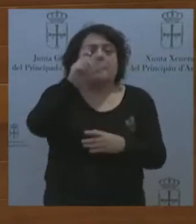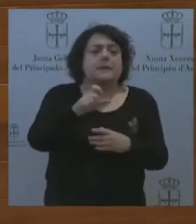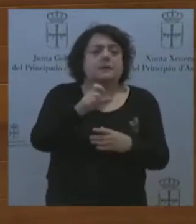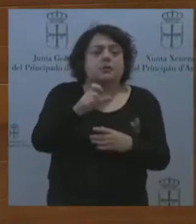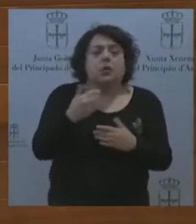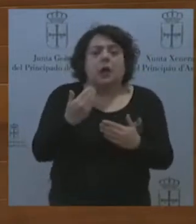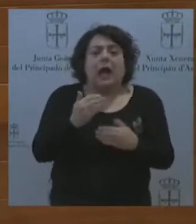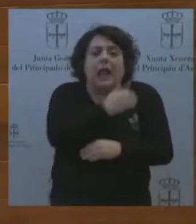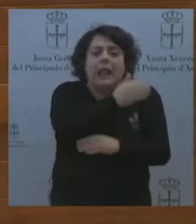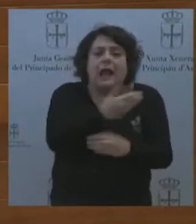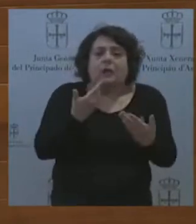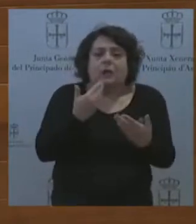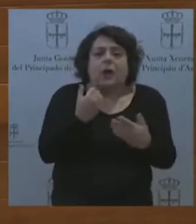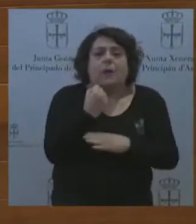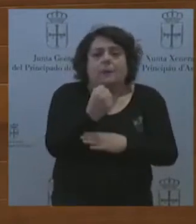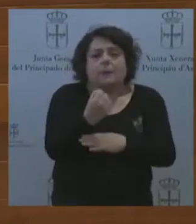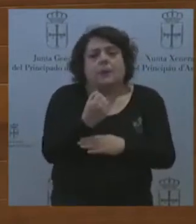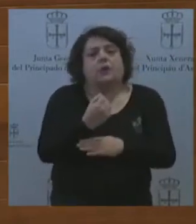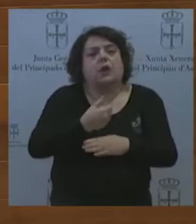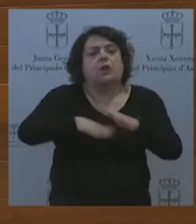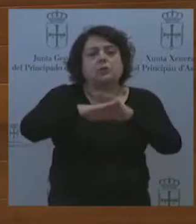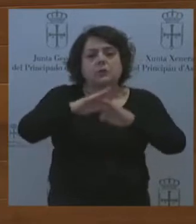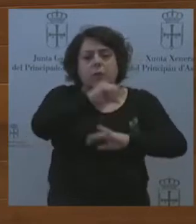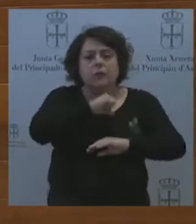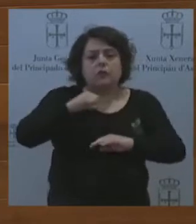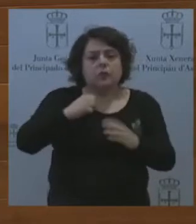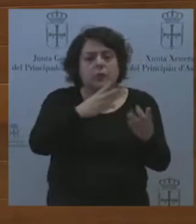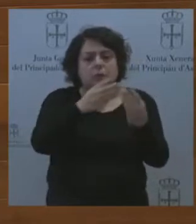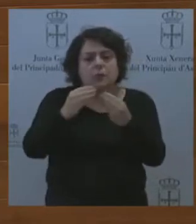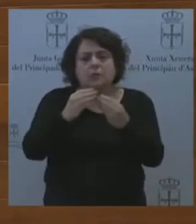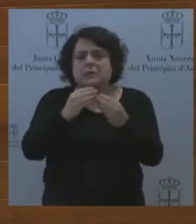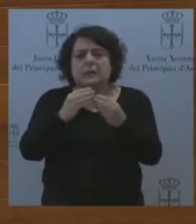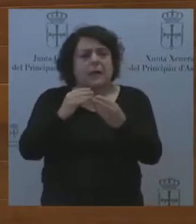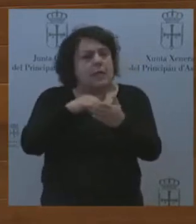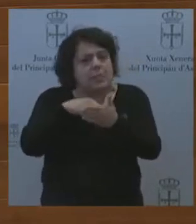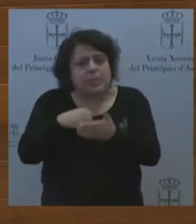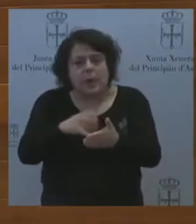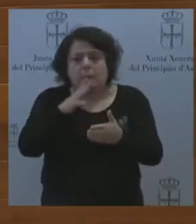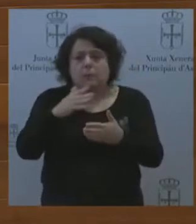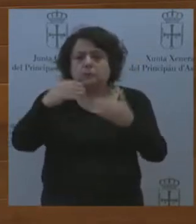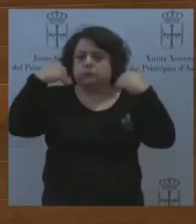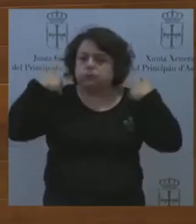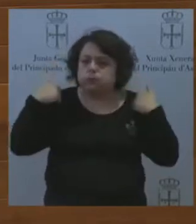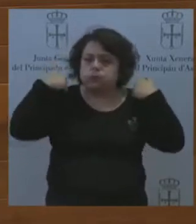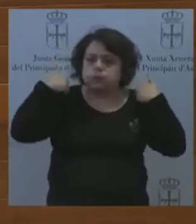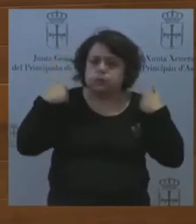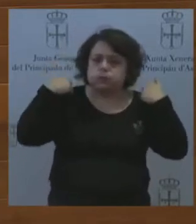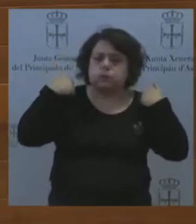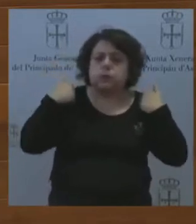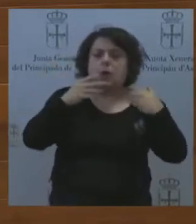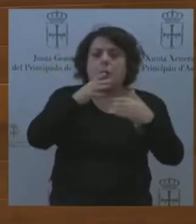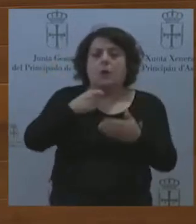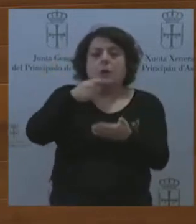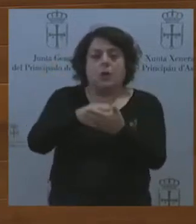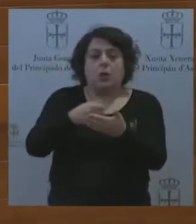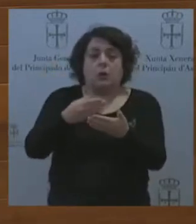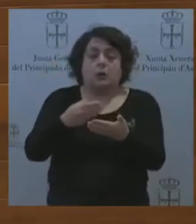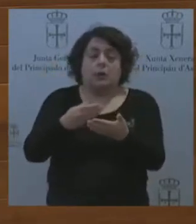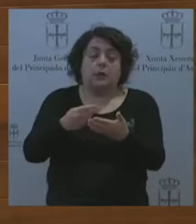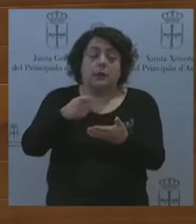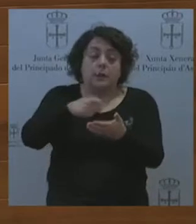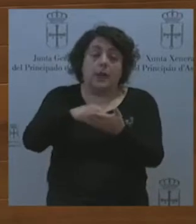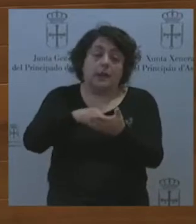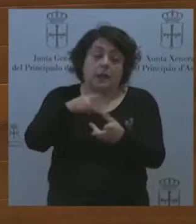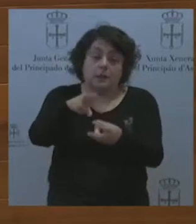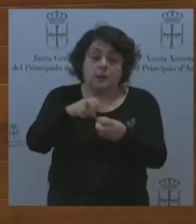esté colgada de un hilo por las cargas enormes a los que le somete el gobierno con sus cotizaciones. Por ejemplo, lo único que hay en realidad es un